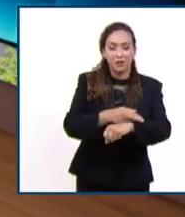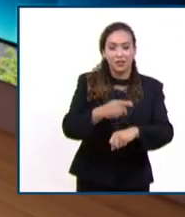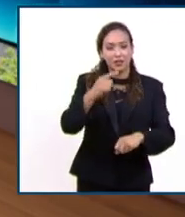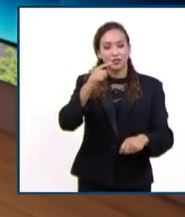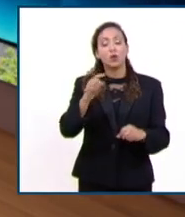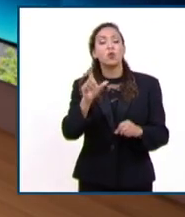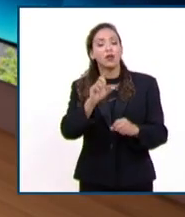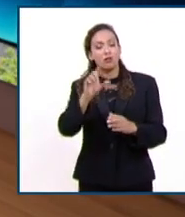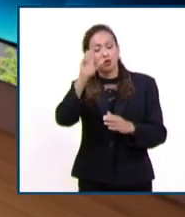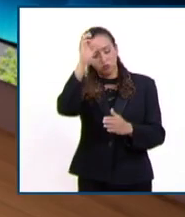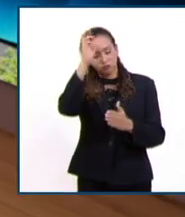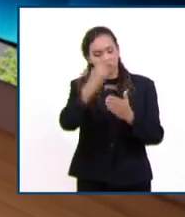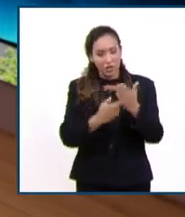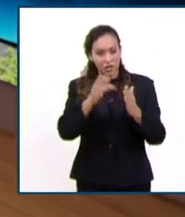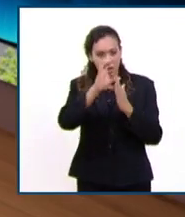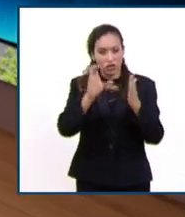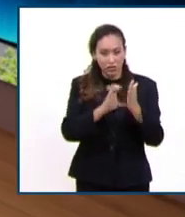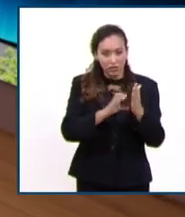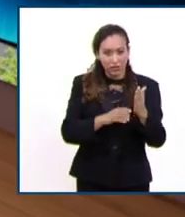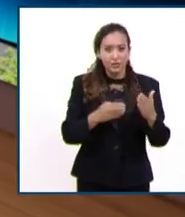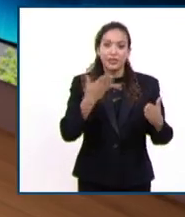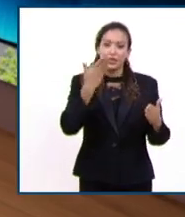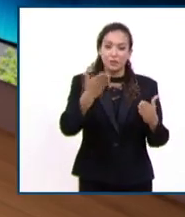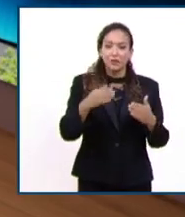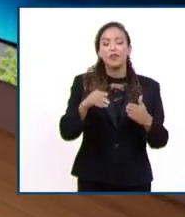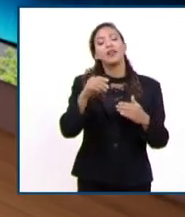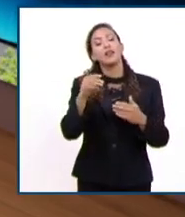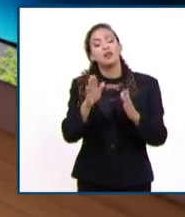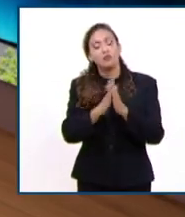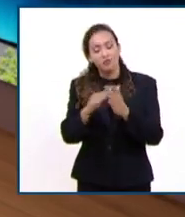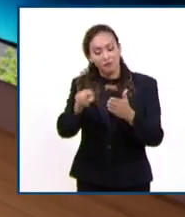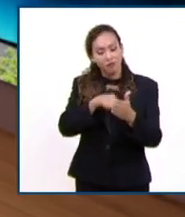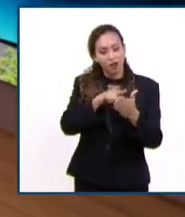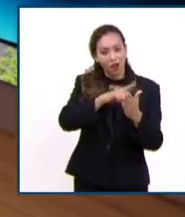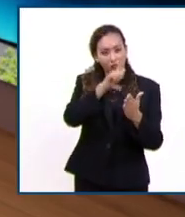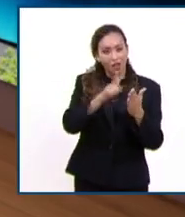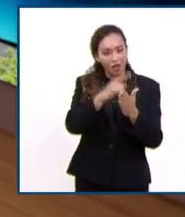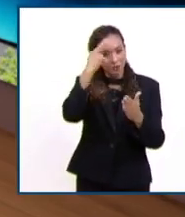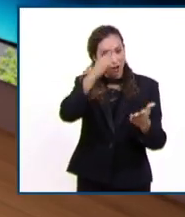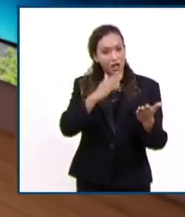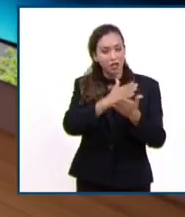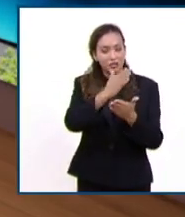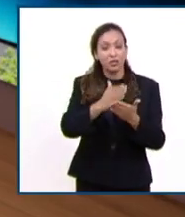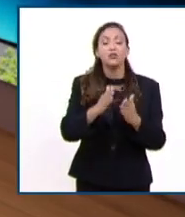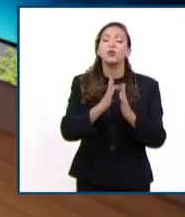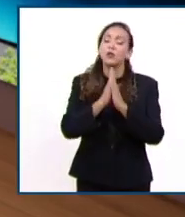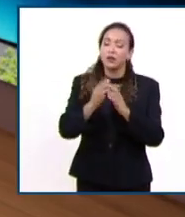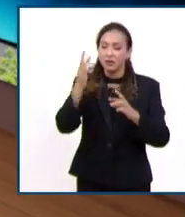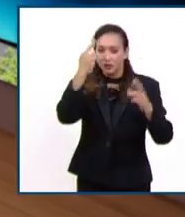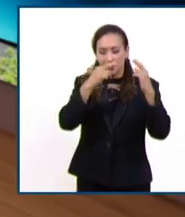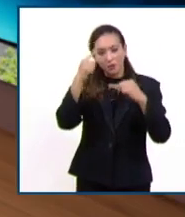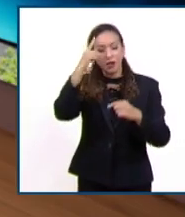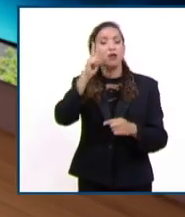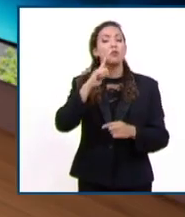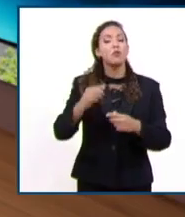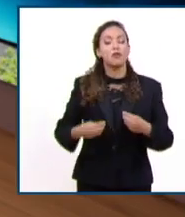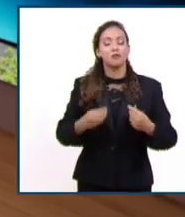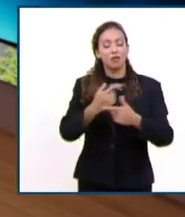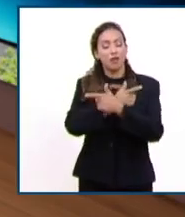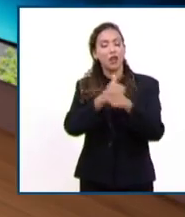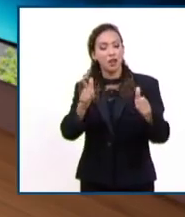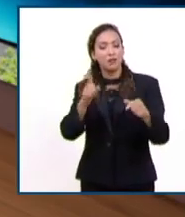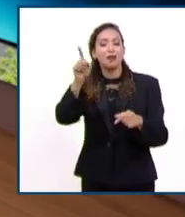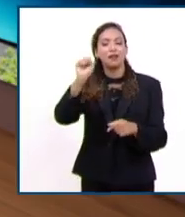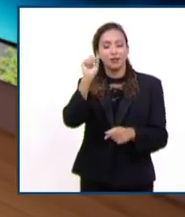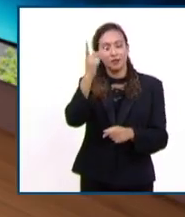de inconstitucionalidad en las que se pide invalidar disposiciones de la Ley de Acceso de las Mujeres a una vida libre de violencia de San